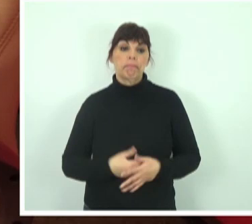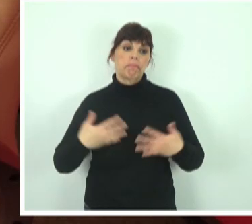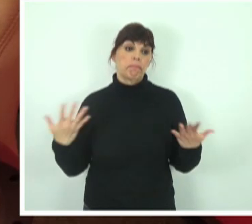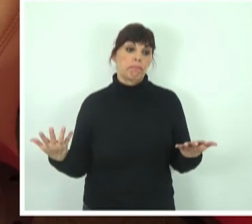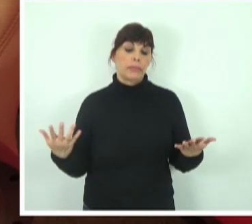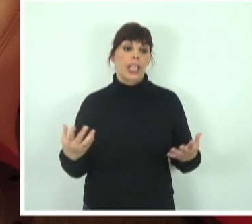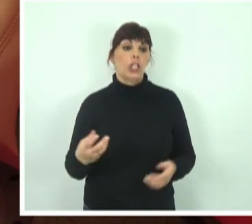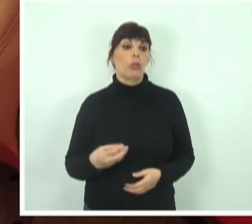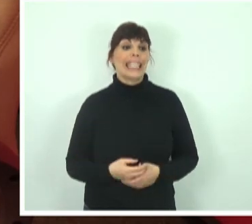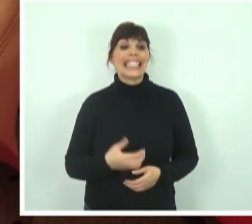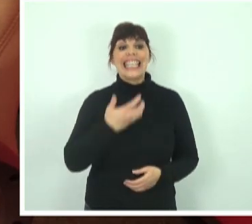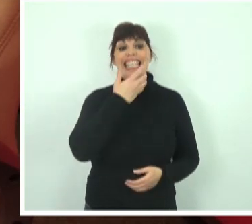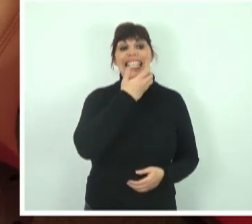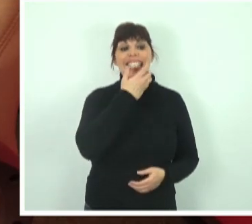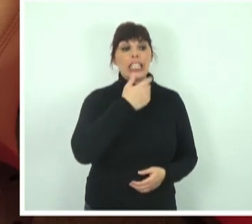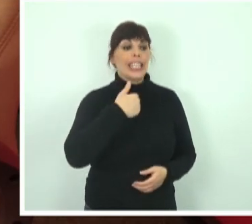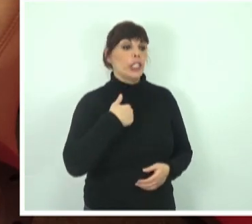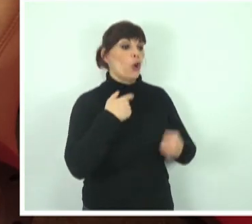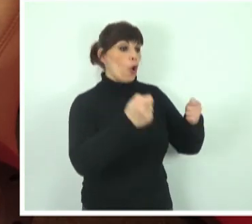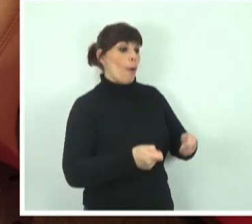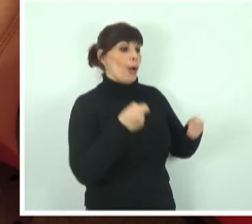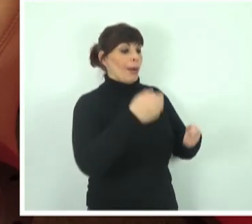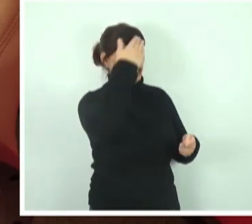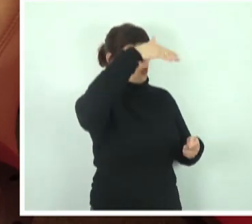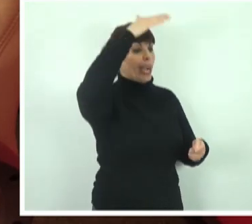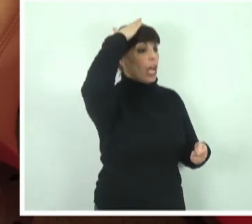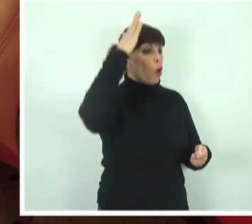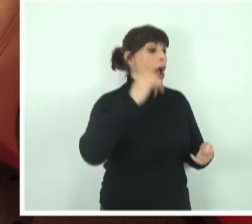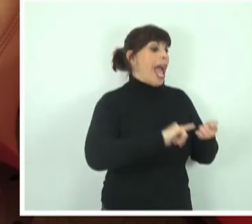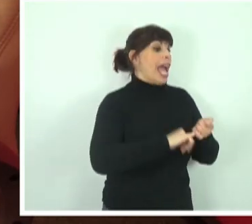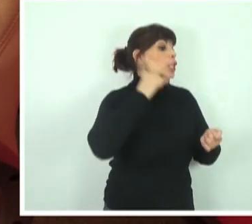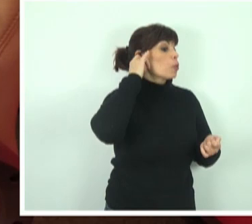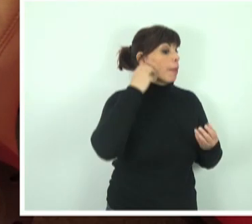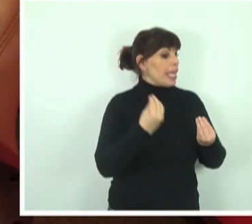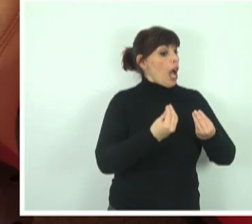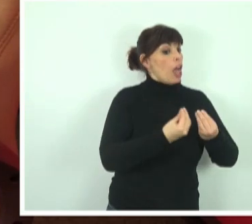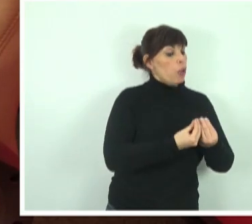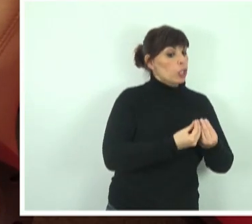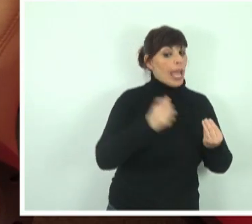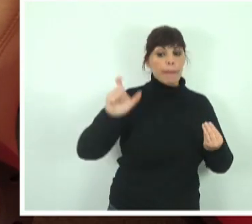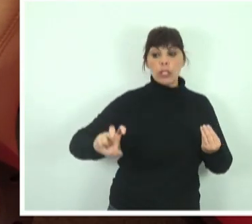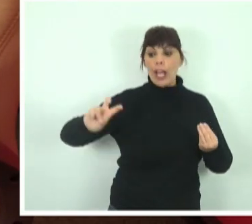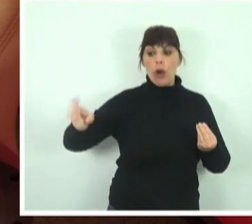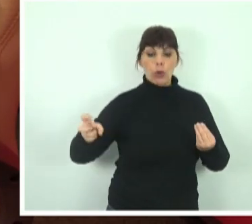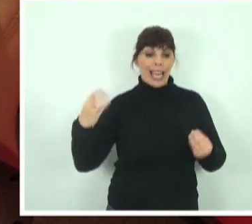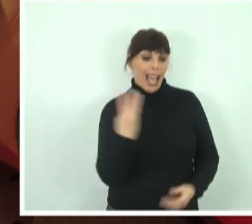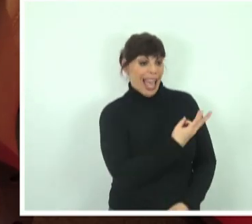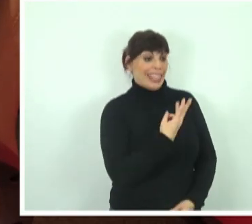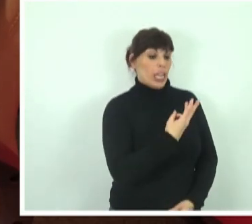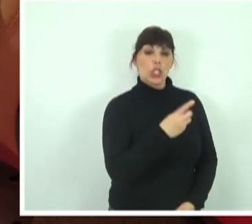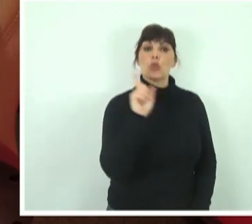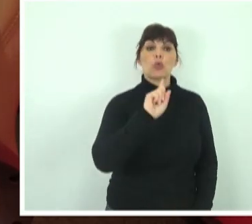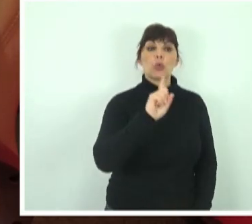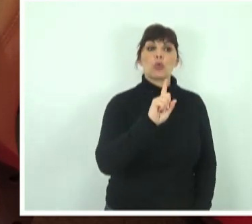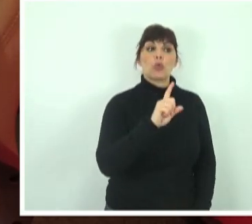No, no. Delante de Dios solo hay dos. Porque estos dos casados cuentan como uno.